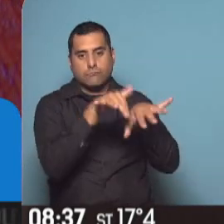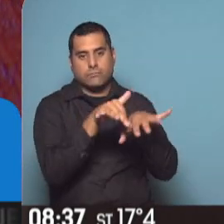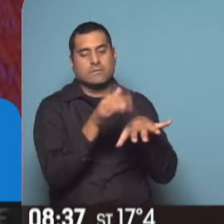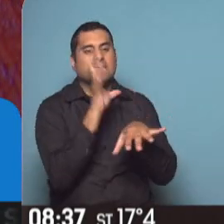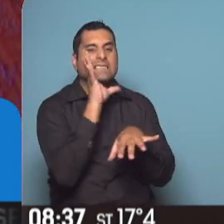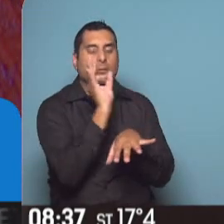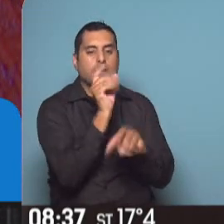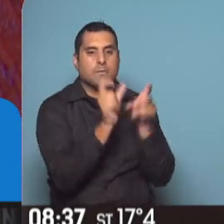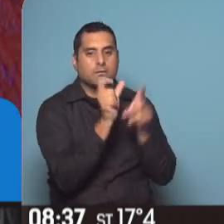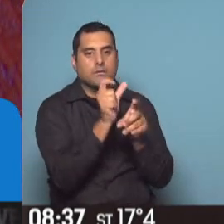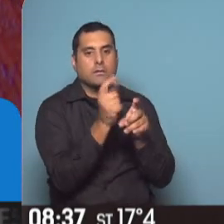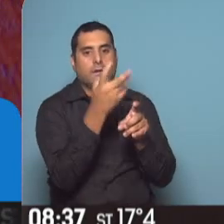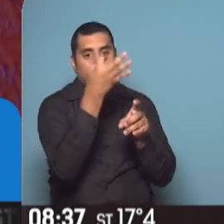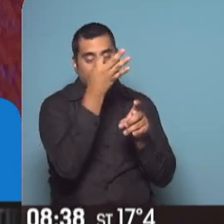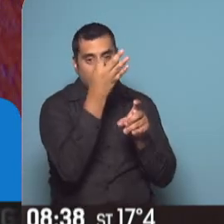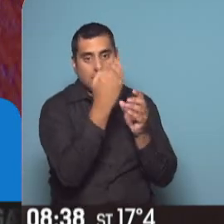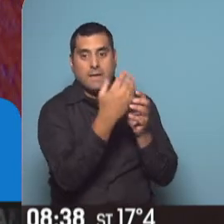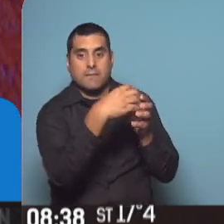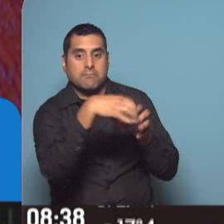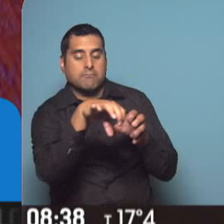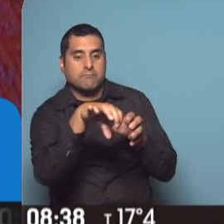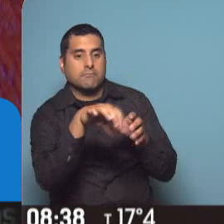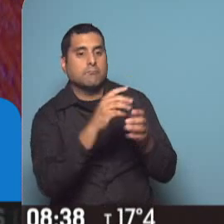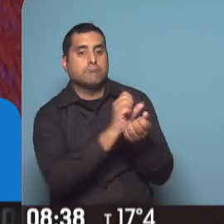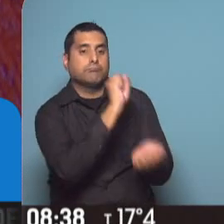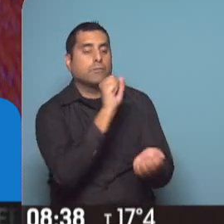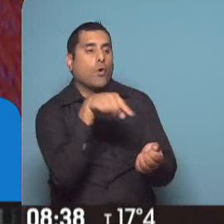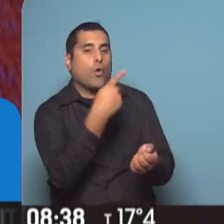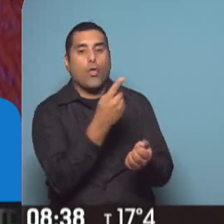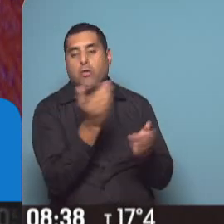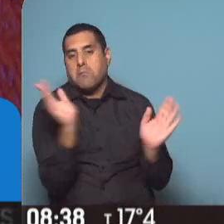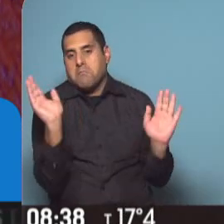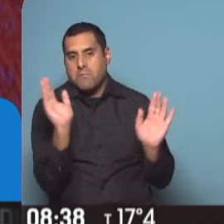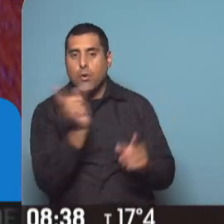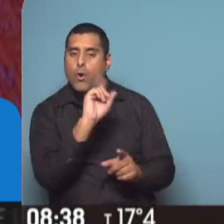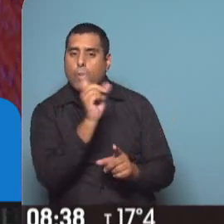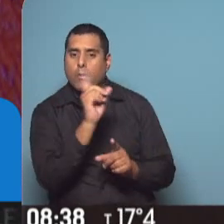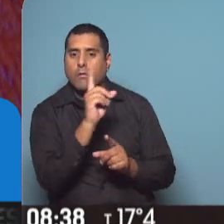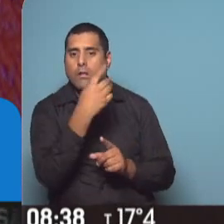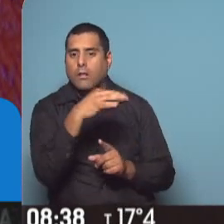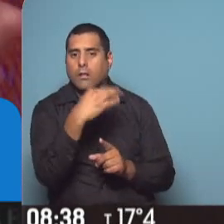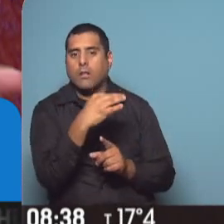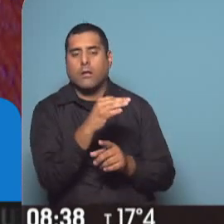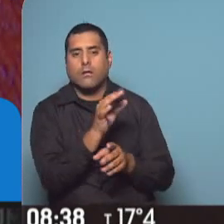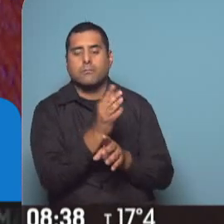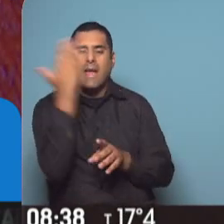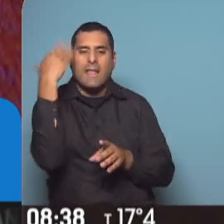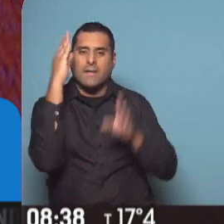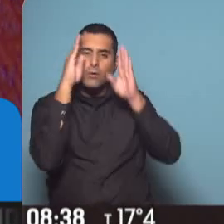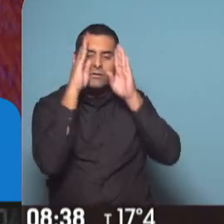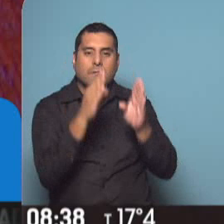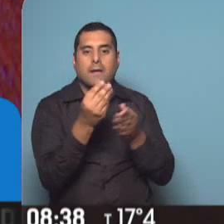20 de los 20 entendidos al universidad era un preuniversitario o capacitada para tener cargos administrativos o políticos